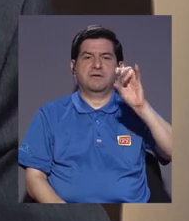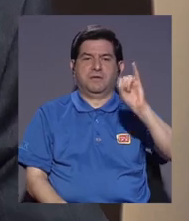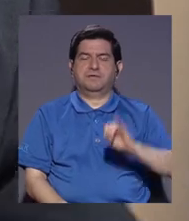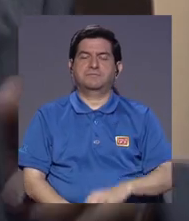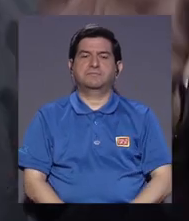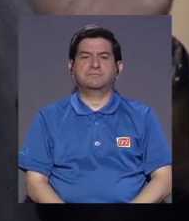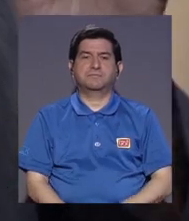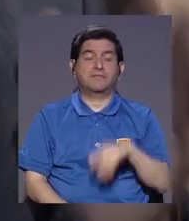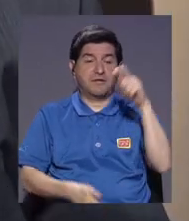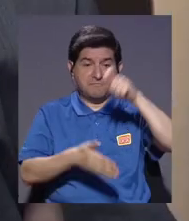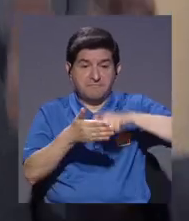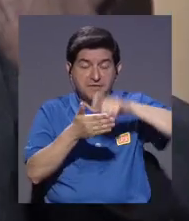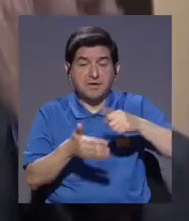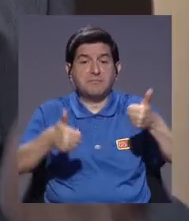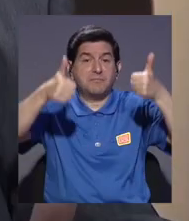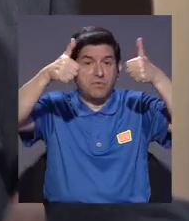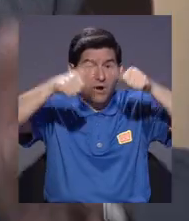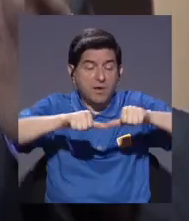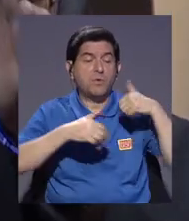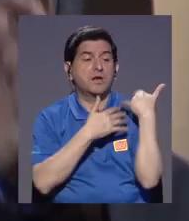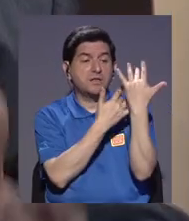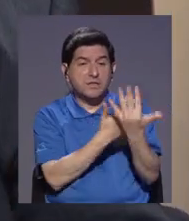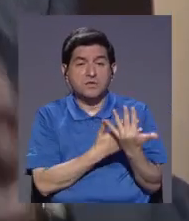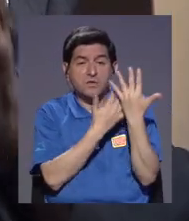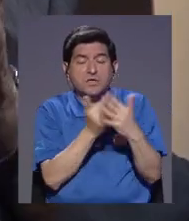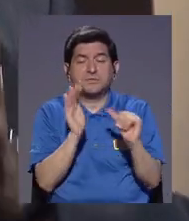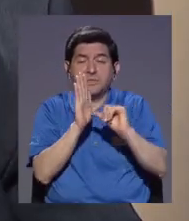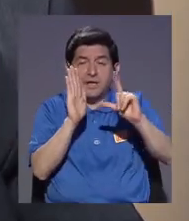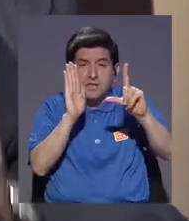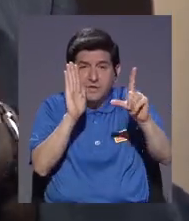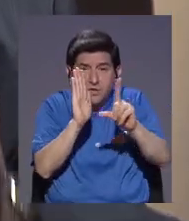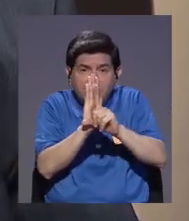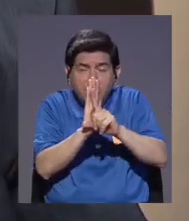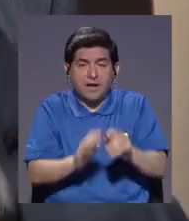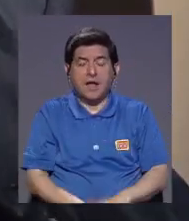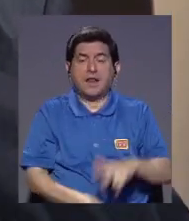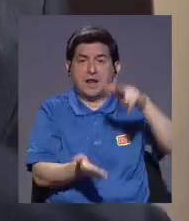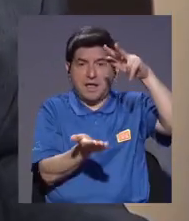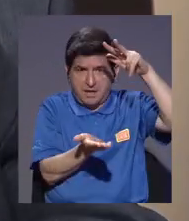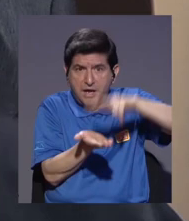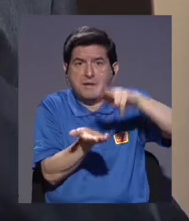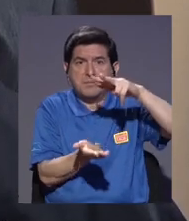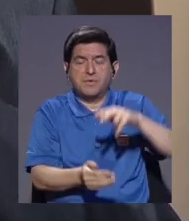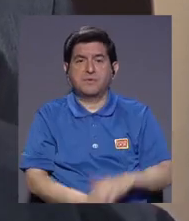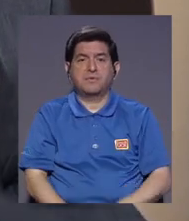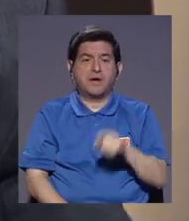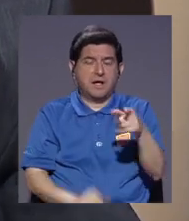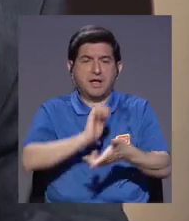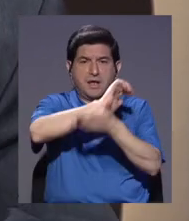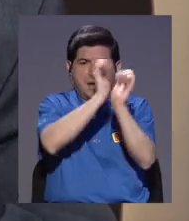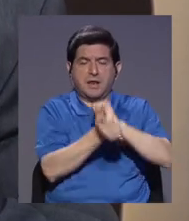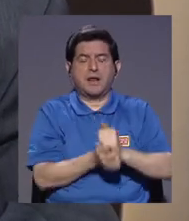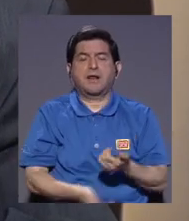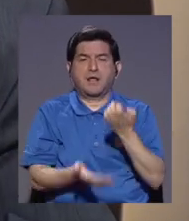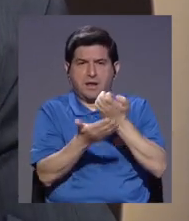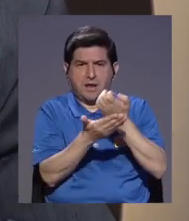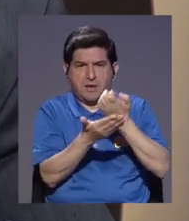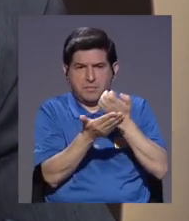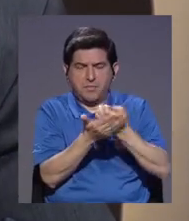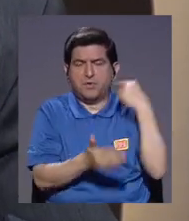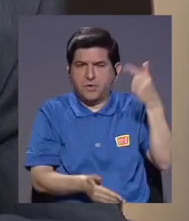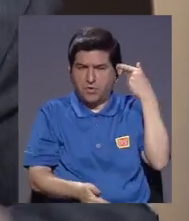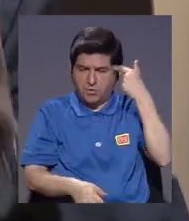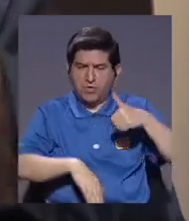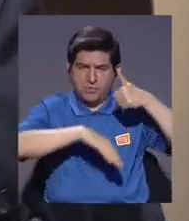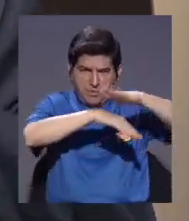internacional que firmó esos convenios esperando que la asamblea legislativa aprobara las reformas fiscales